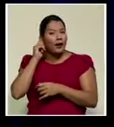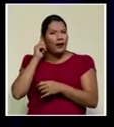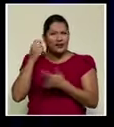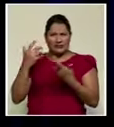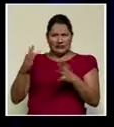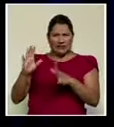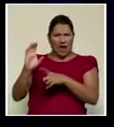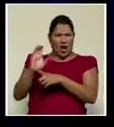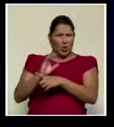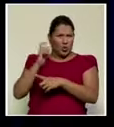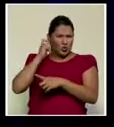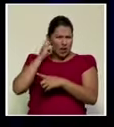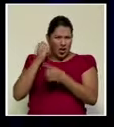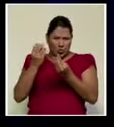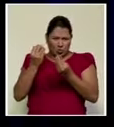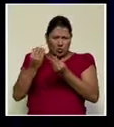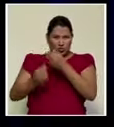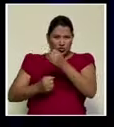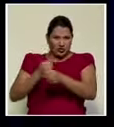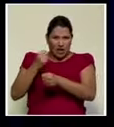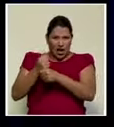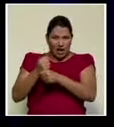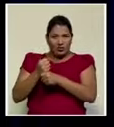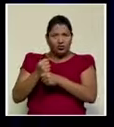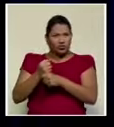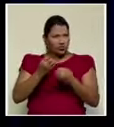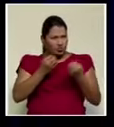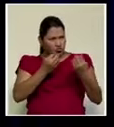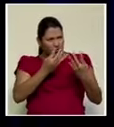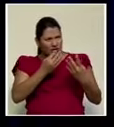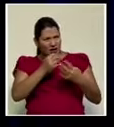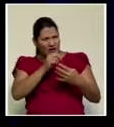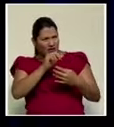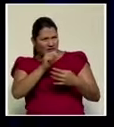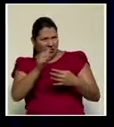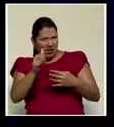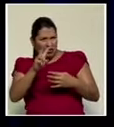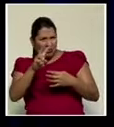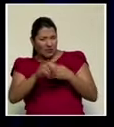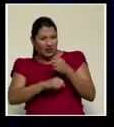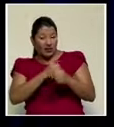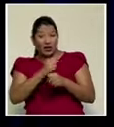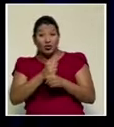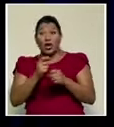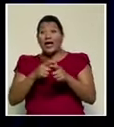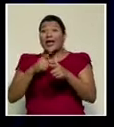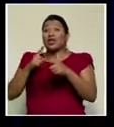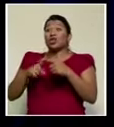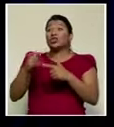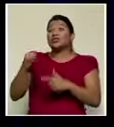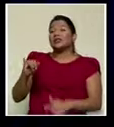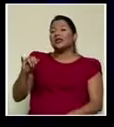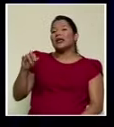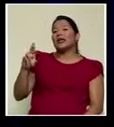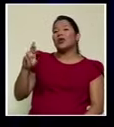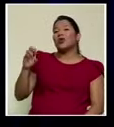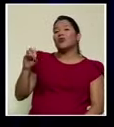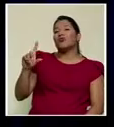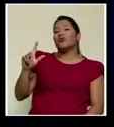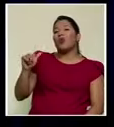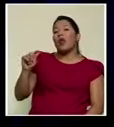cuñada era de hace varios años. Décadas. Y si don Rolando Araya reconoce que la conoce literalmente, y lo